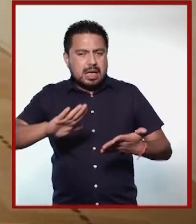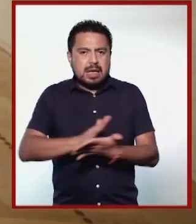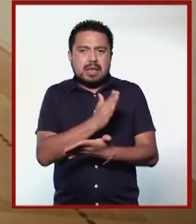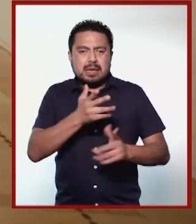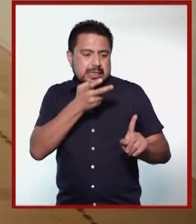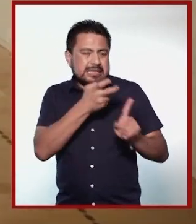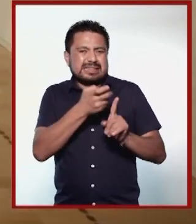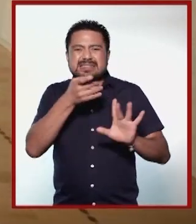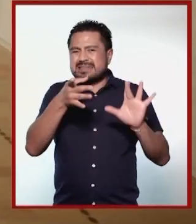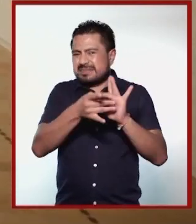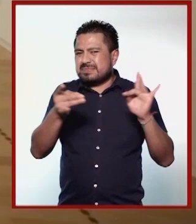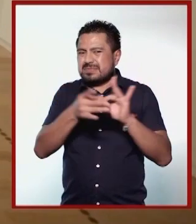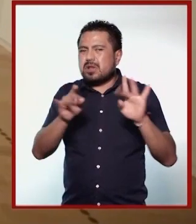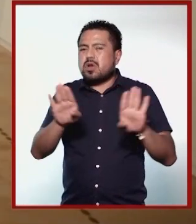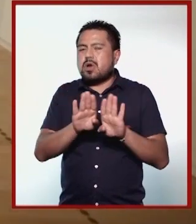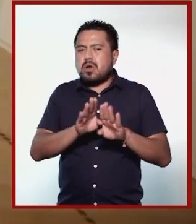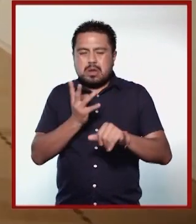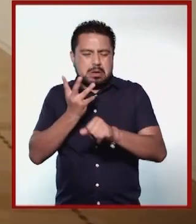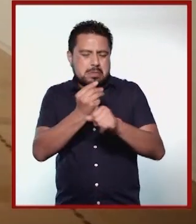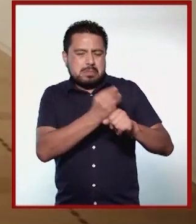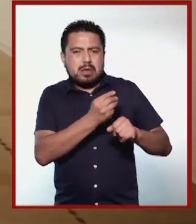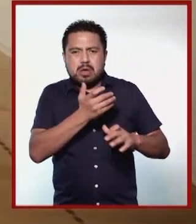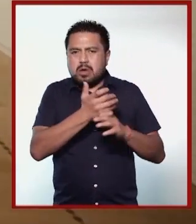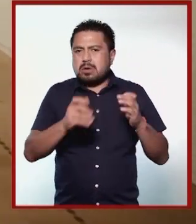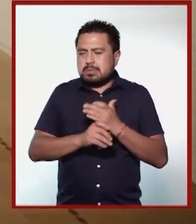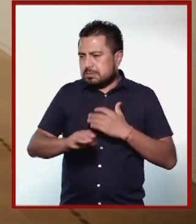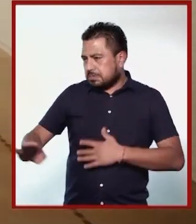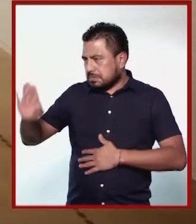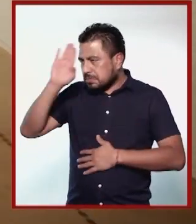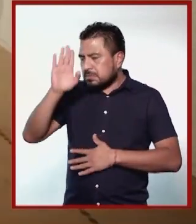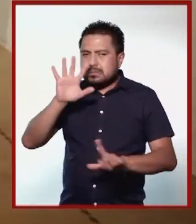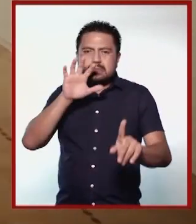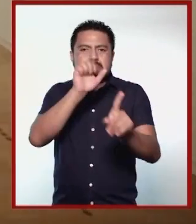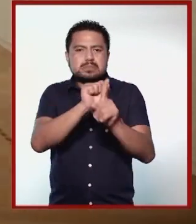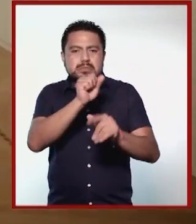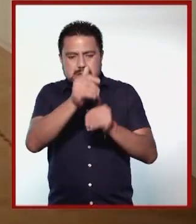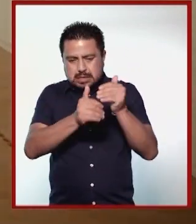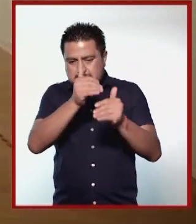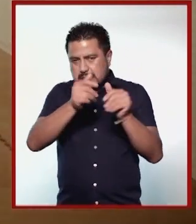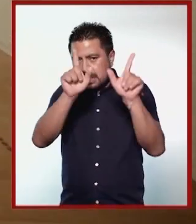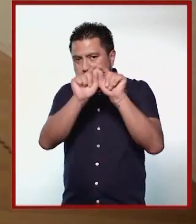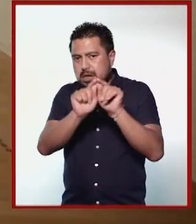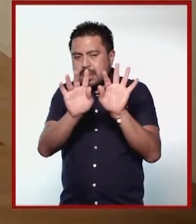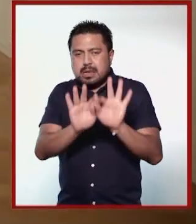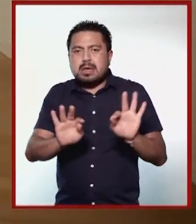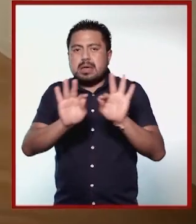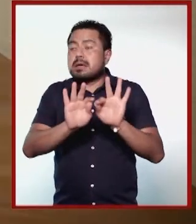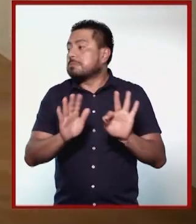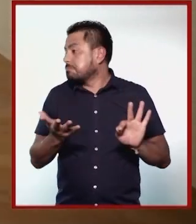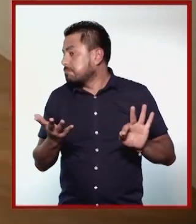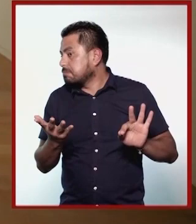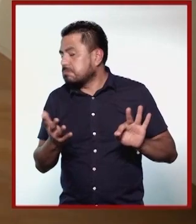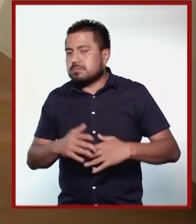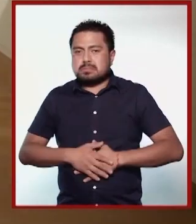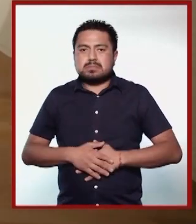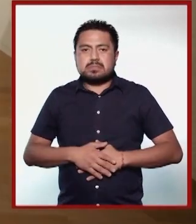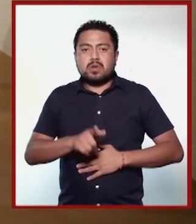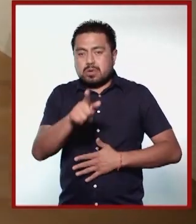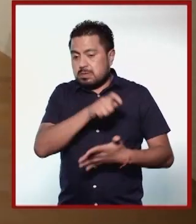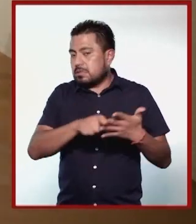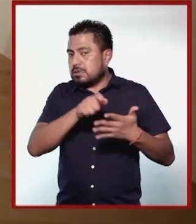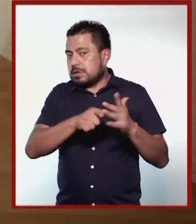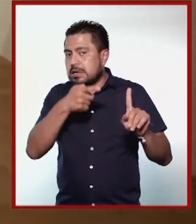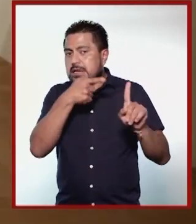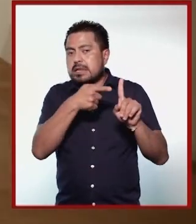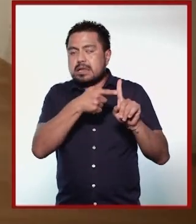además de esto que dices, como que se acomodaron varias reflexiones y llegamos a conclusiones importantes. ¿A poco no? Toma nota de